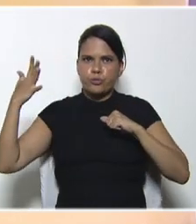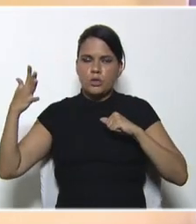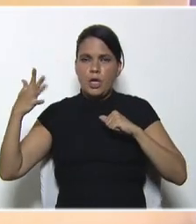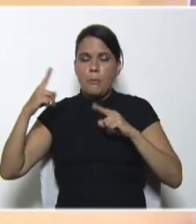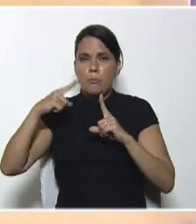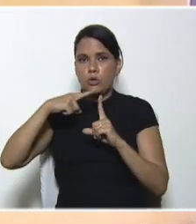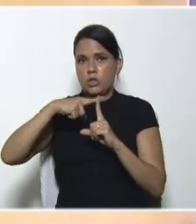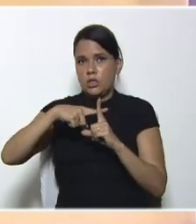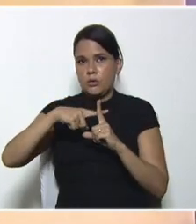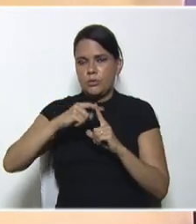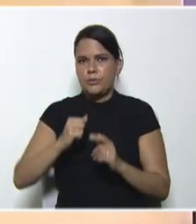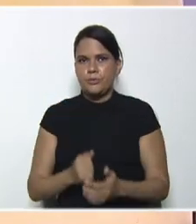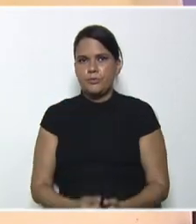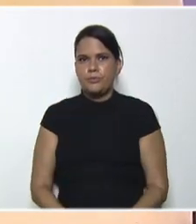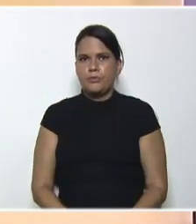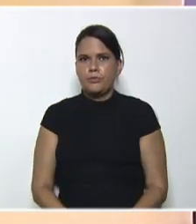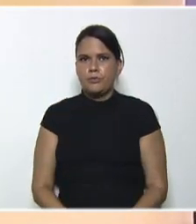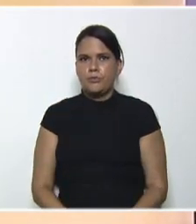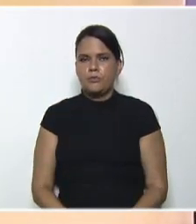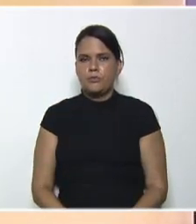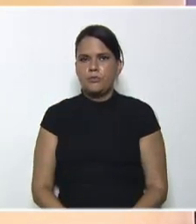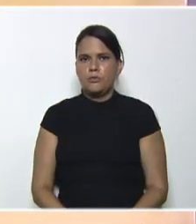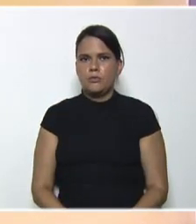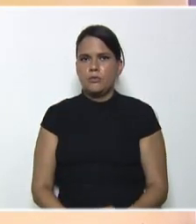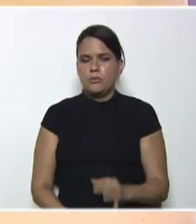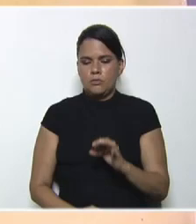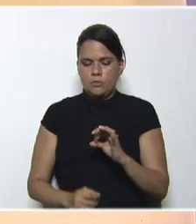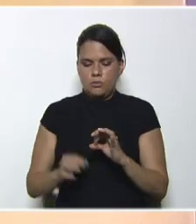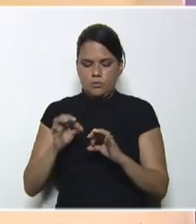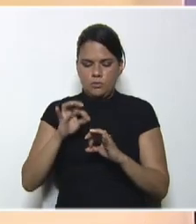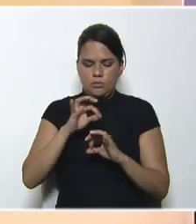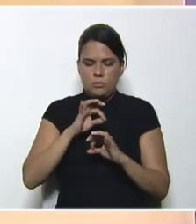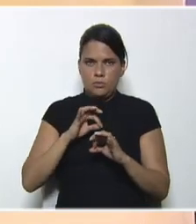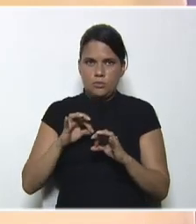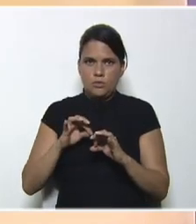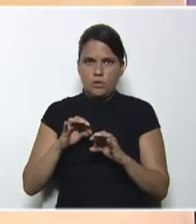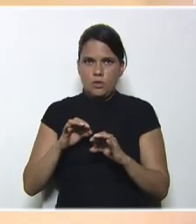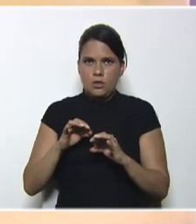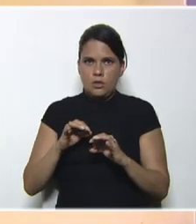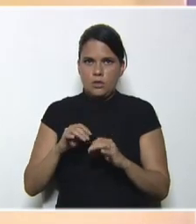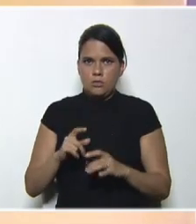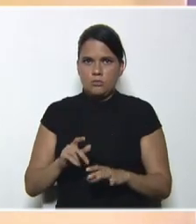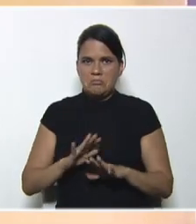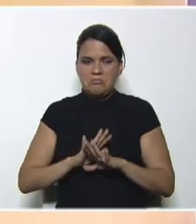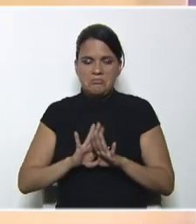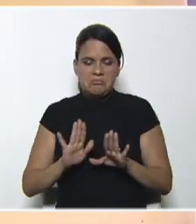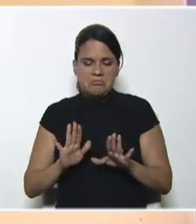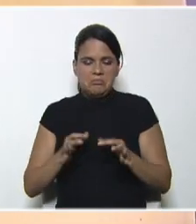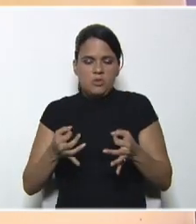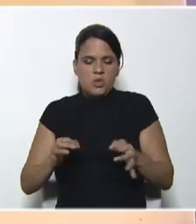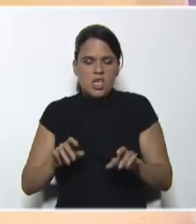positiva, y los núcleos, que la carga es neutro.